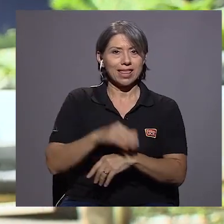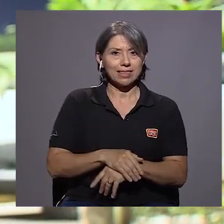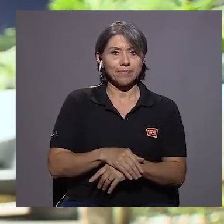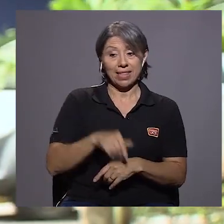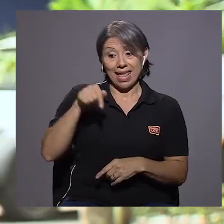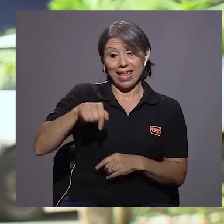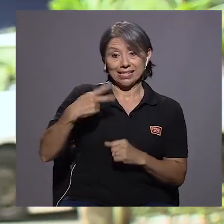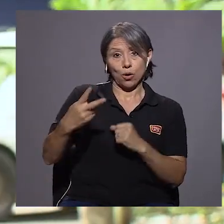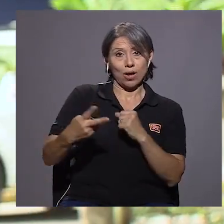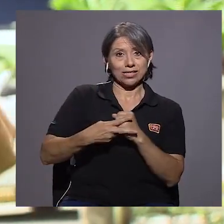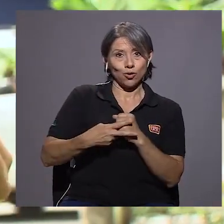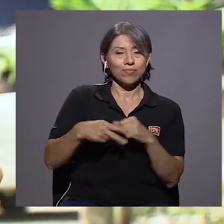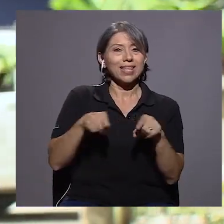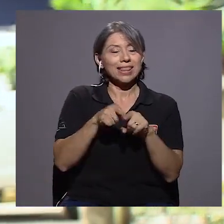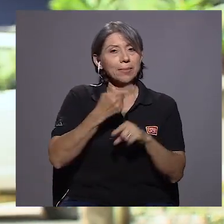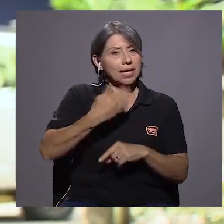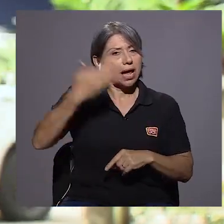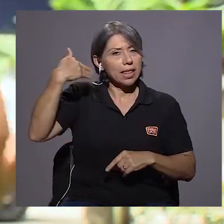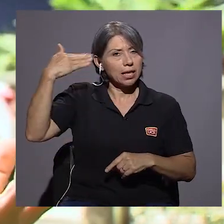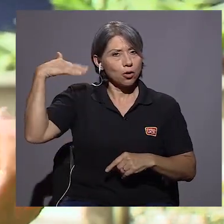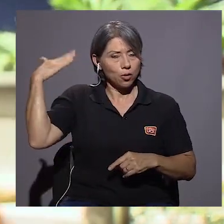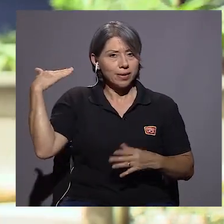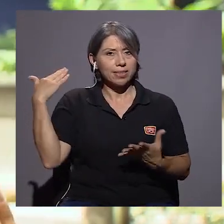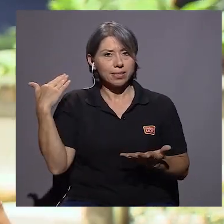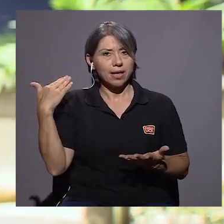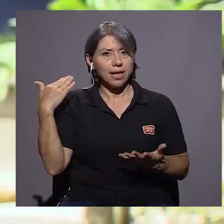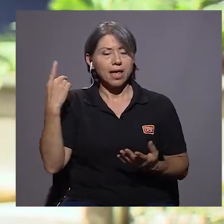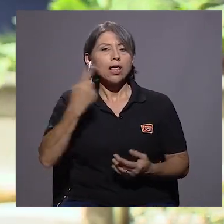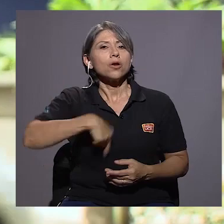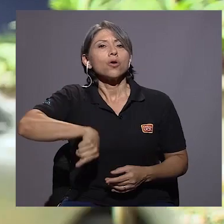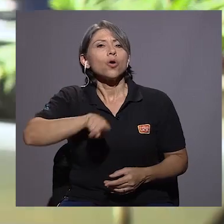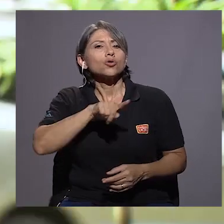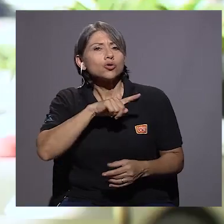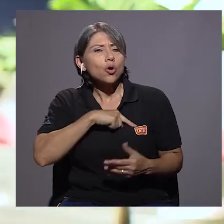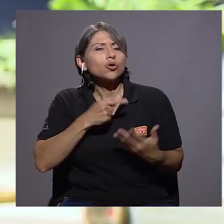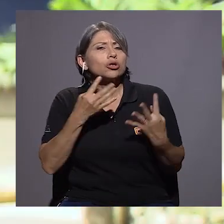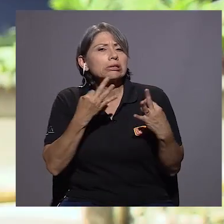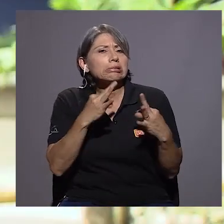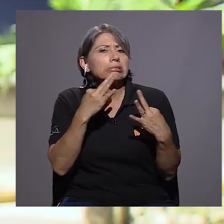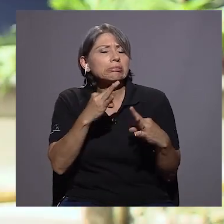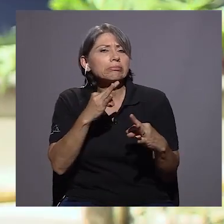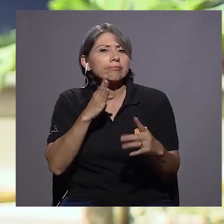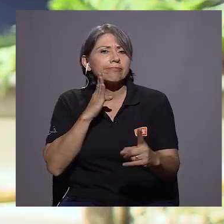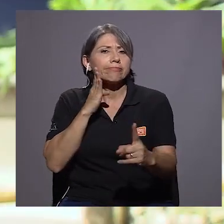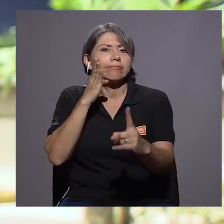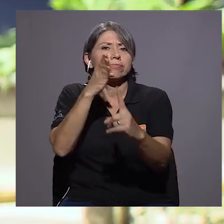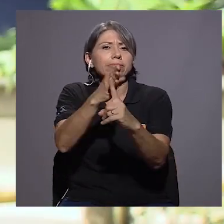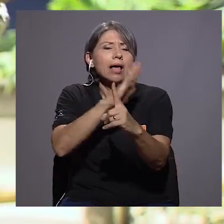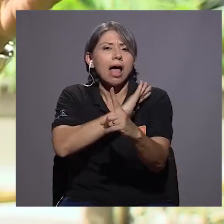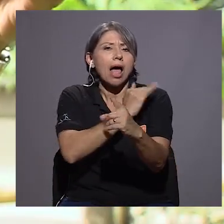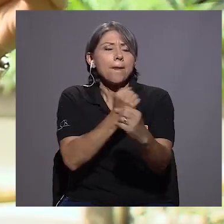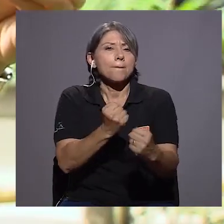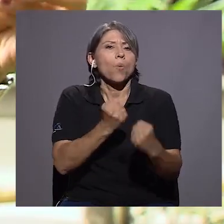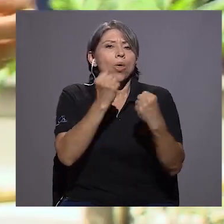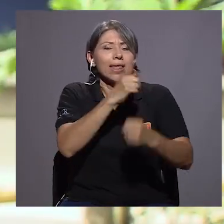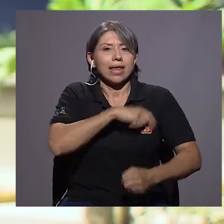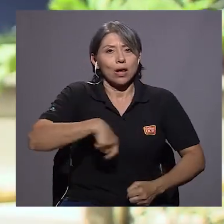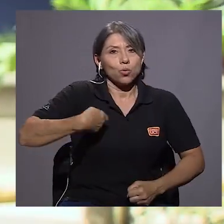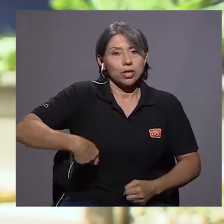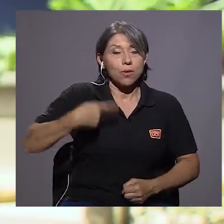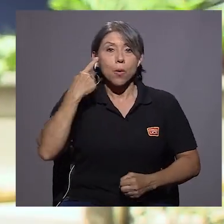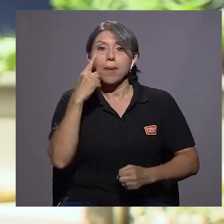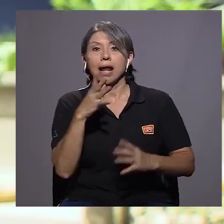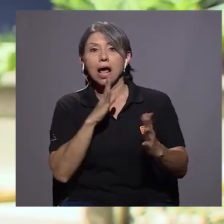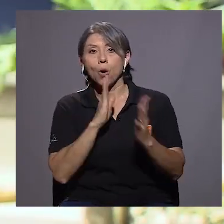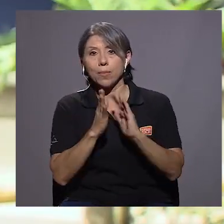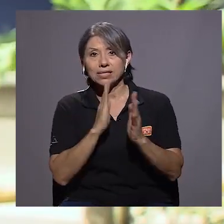correspondiente. En esta ocasión y en ocasiones anteriores también, nos hemos encaminado a conversar hacia el